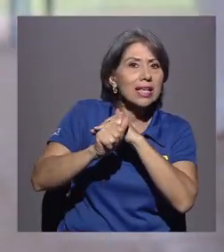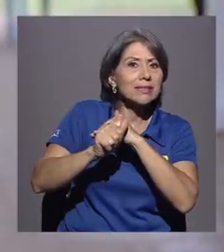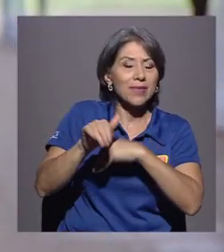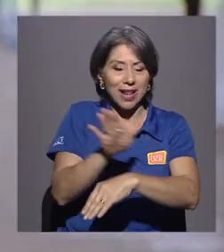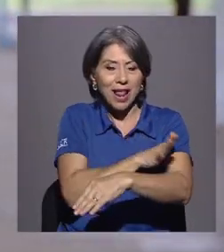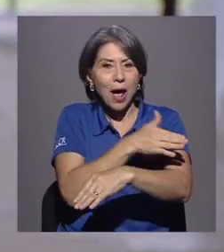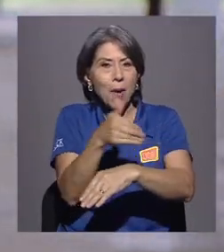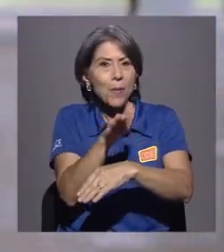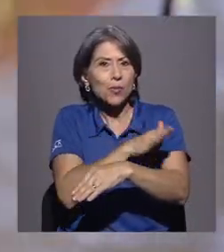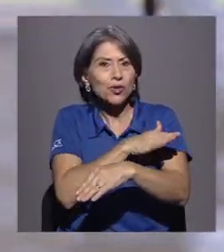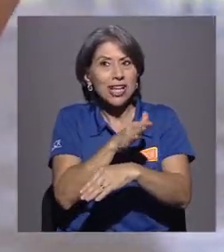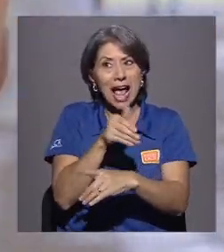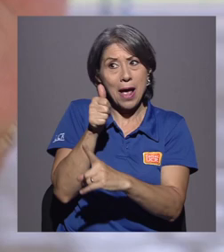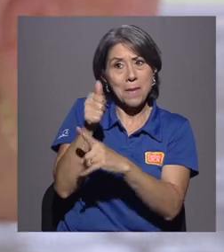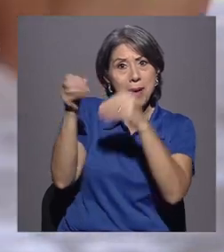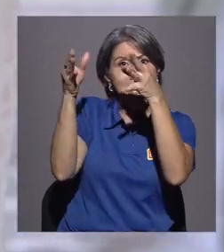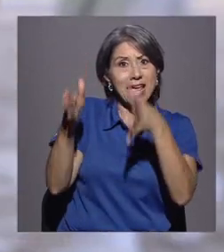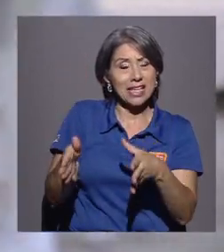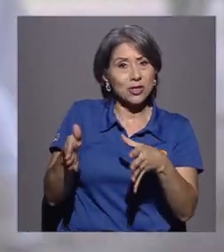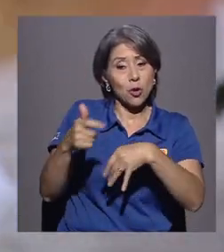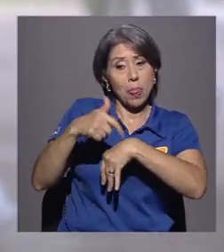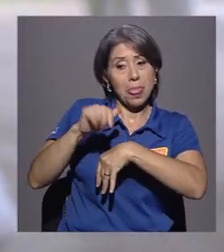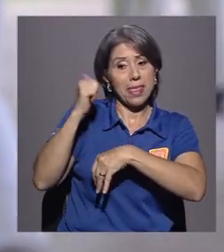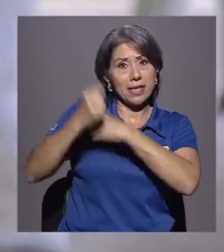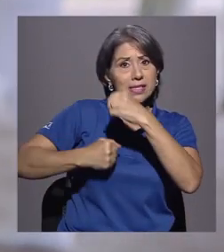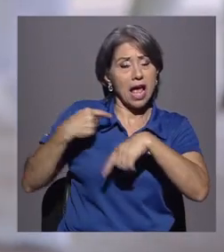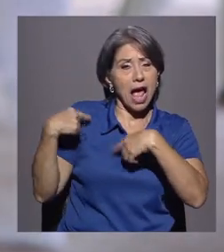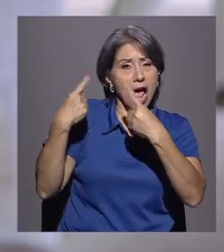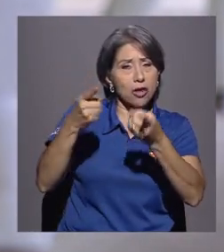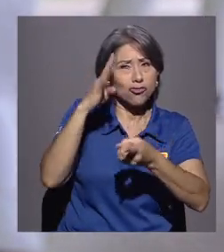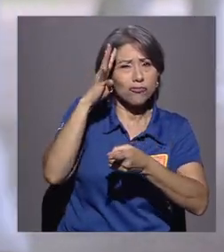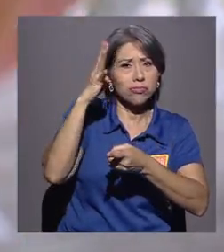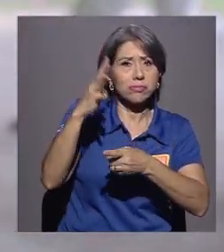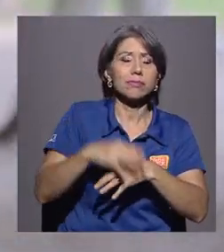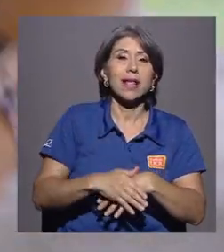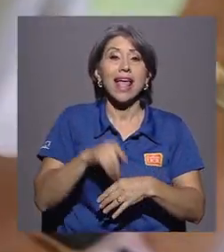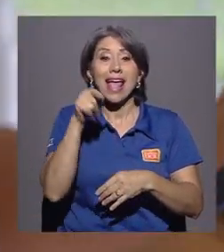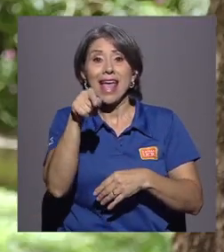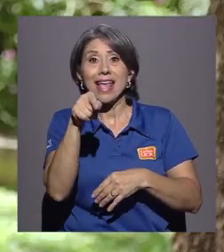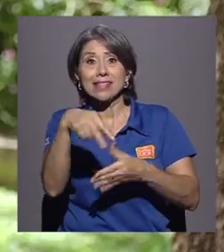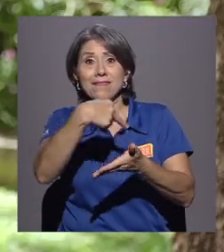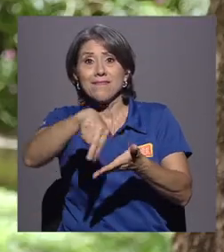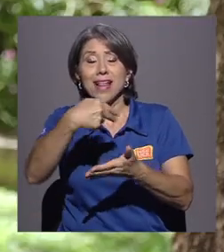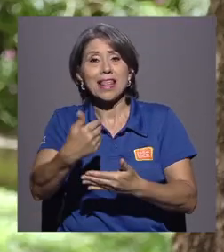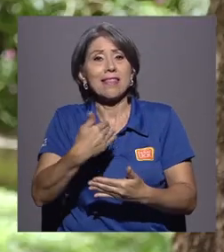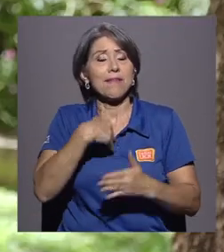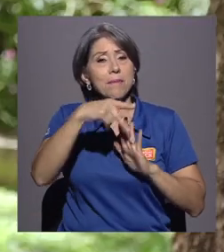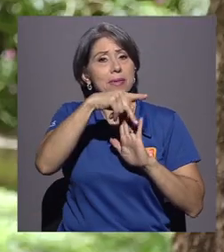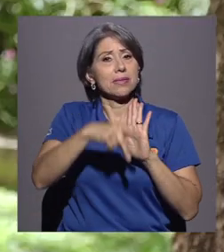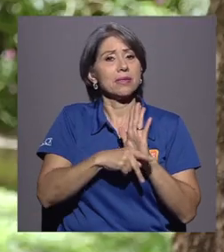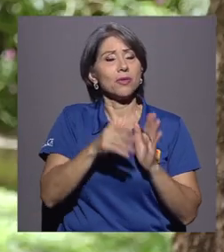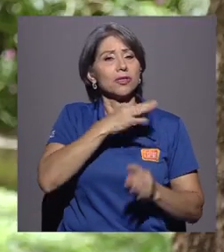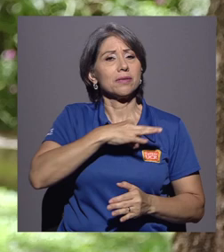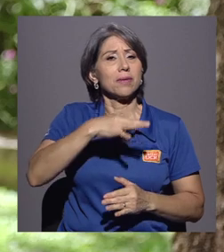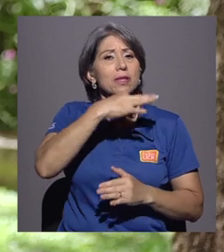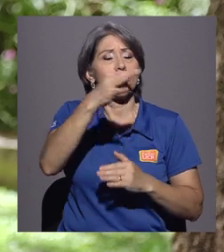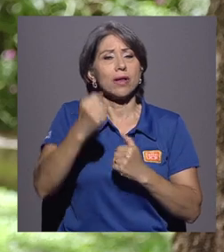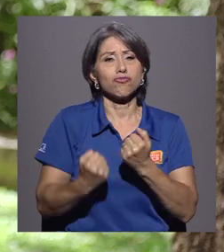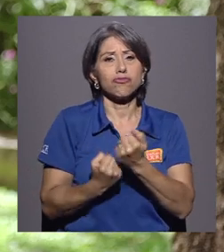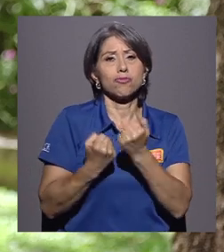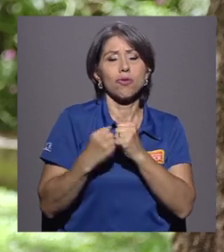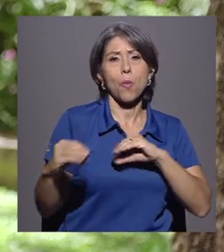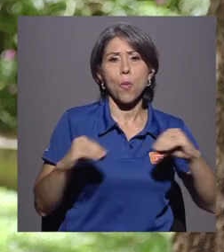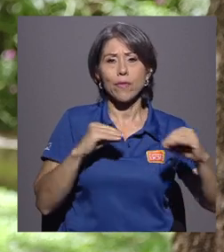creó especialmente tardó 10 años creando la lapa euritmia tiene unos principios espirituales que sustentan los movimientos